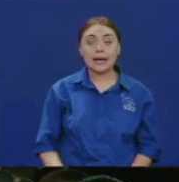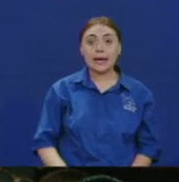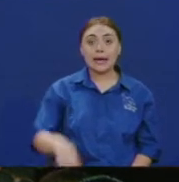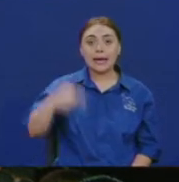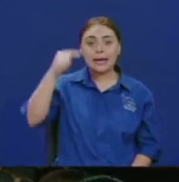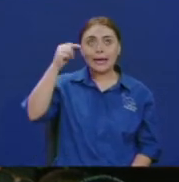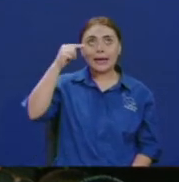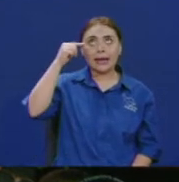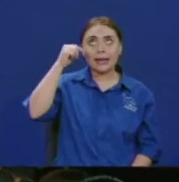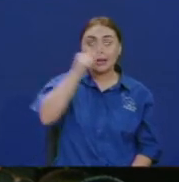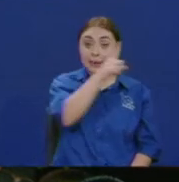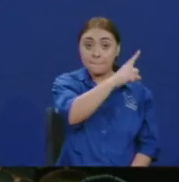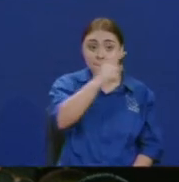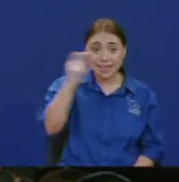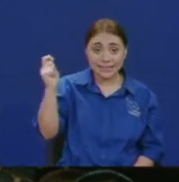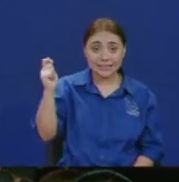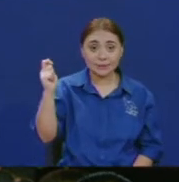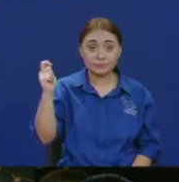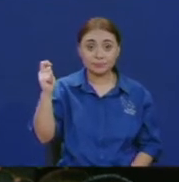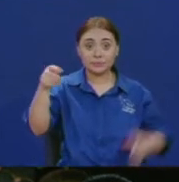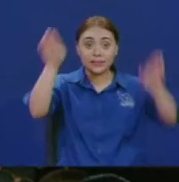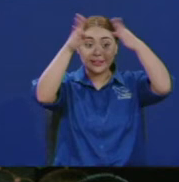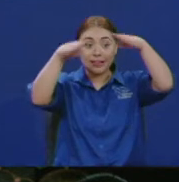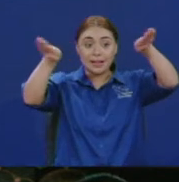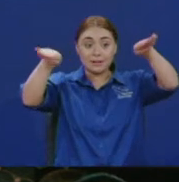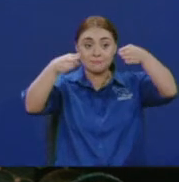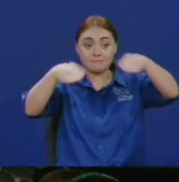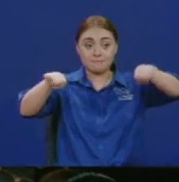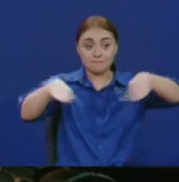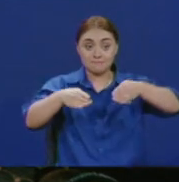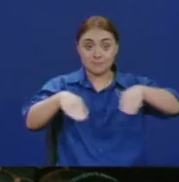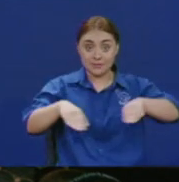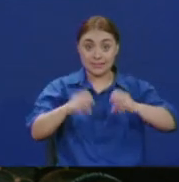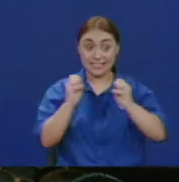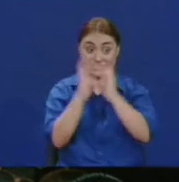y entonces un montón hacen.